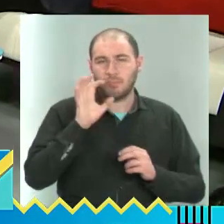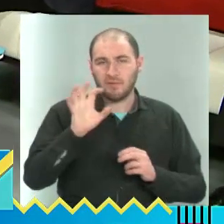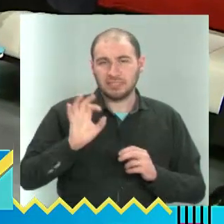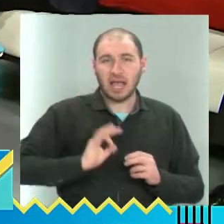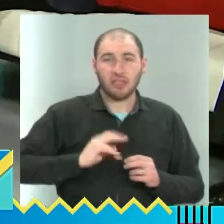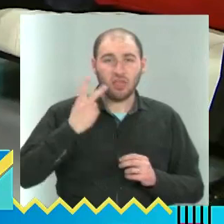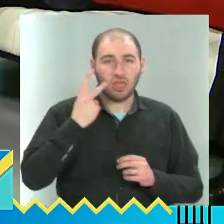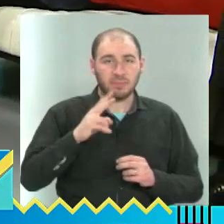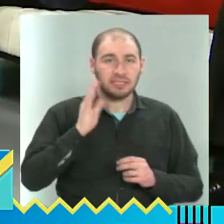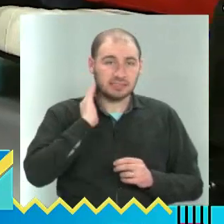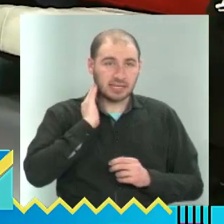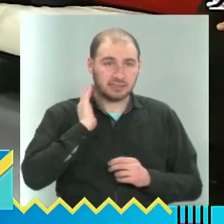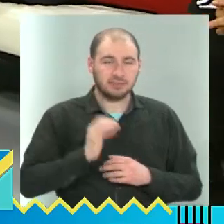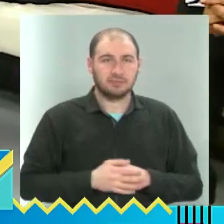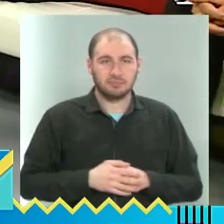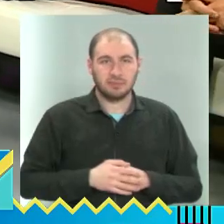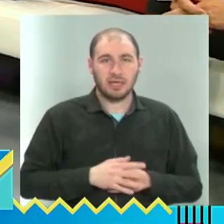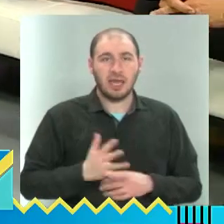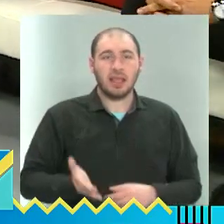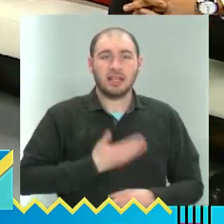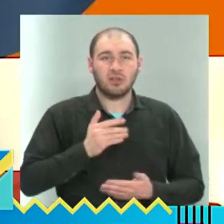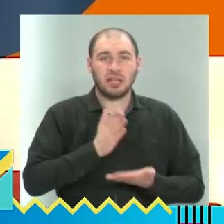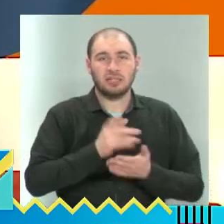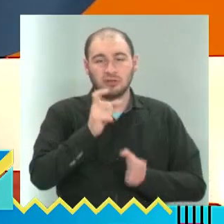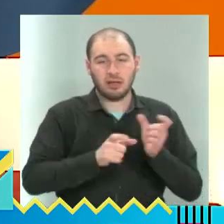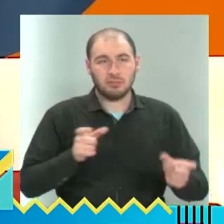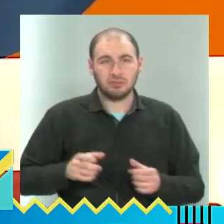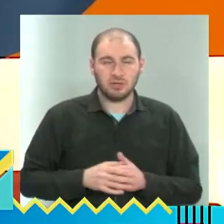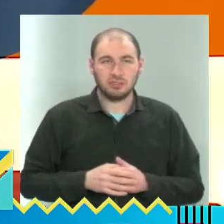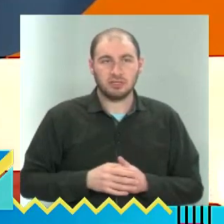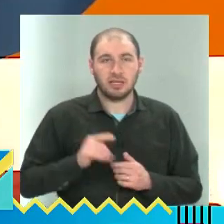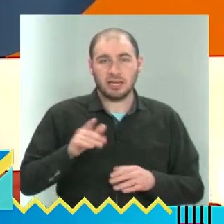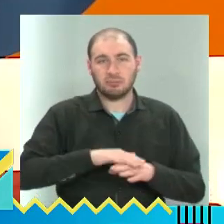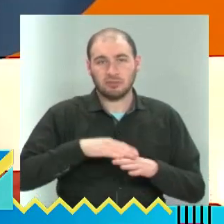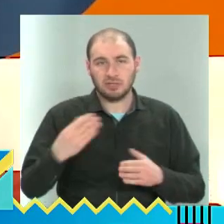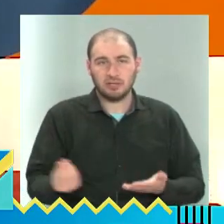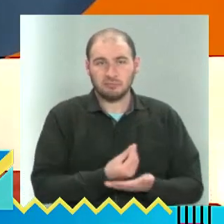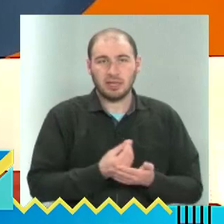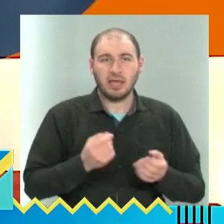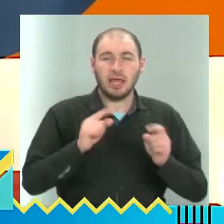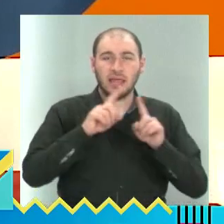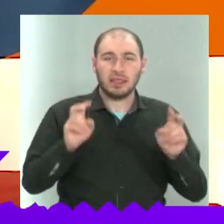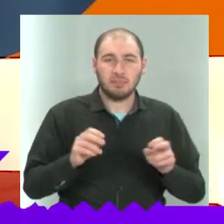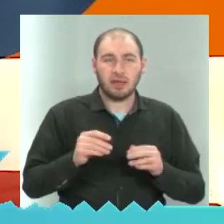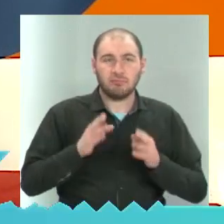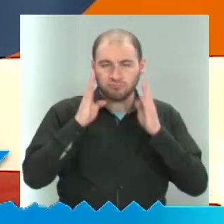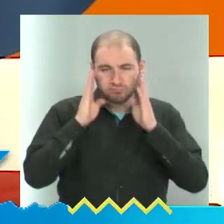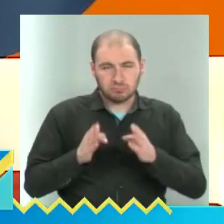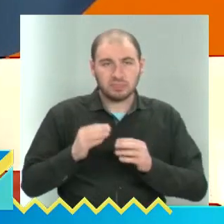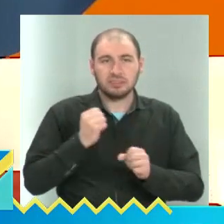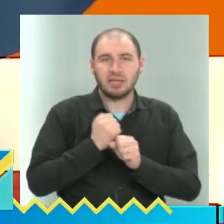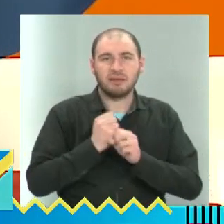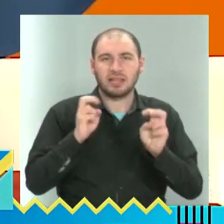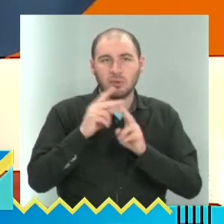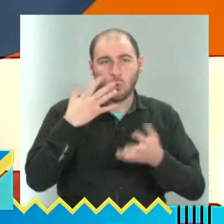año 2016, que fue cuando la directora de Derechos Humanos, digamos, asumió esta responsabilidad respecto del punto focal y de trabajar en el